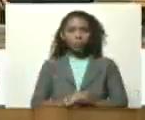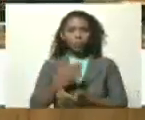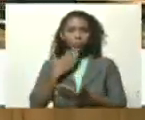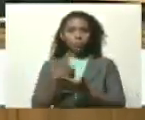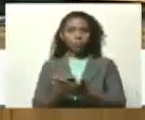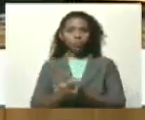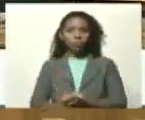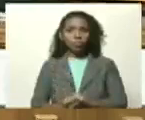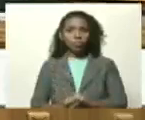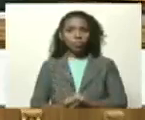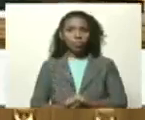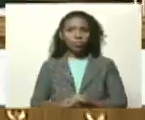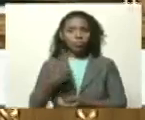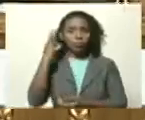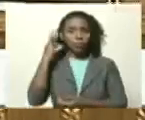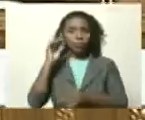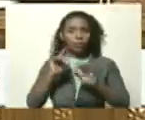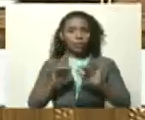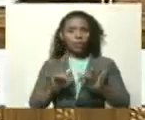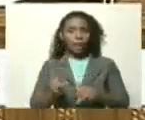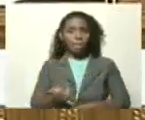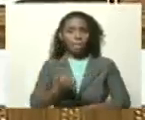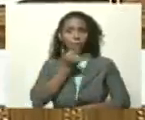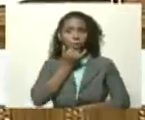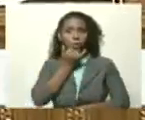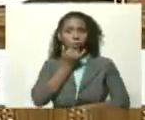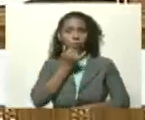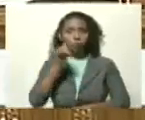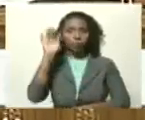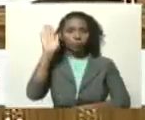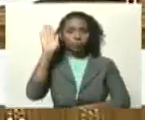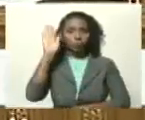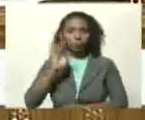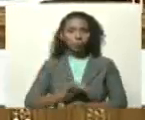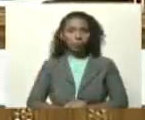Ciudadana secretaria accidental, siguiente juramentación.